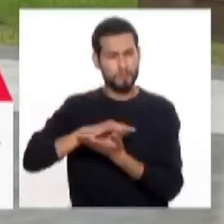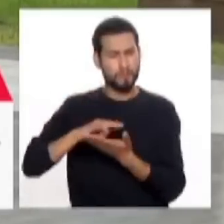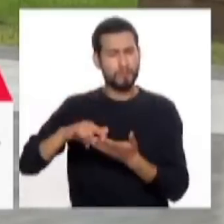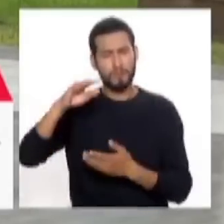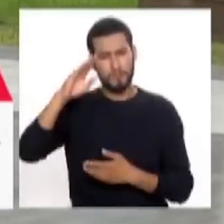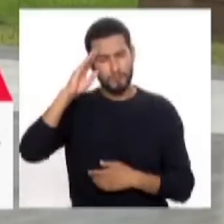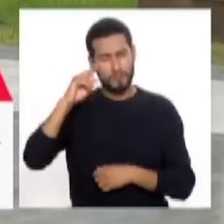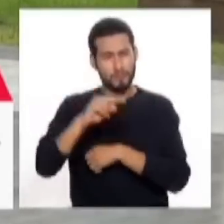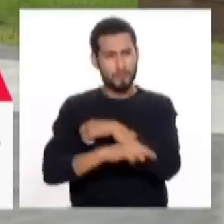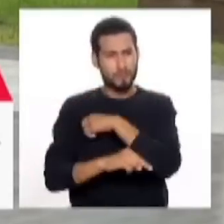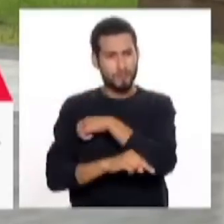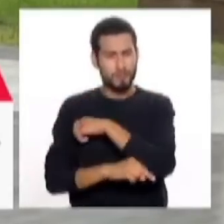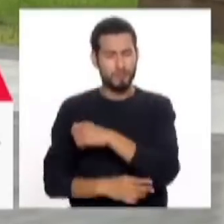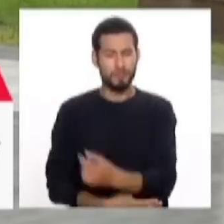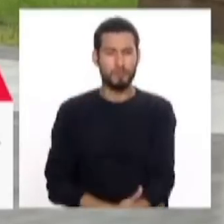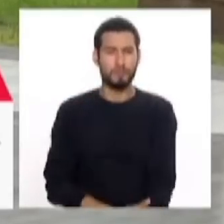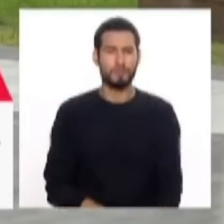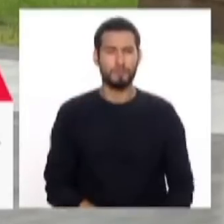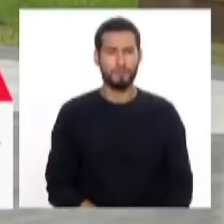Policía Nacional.